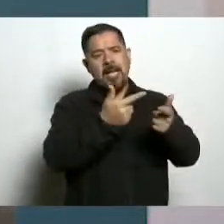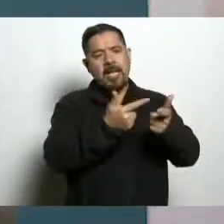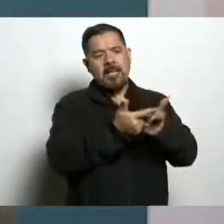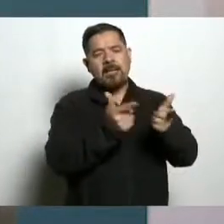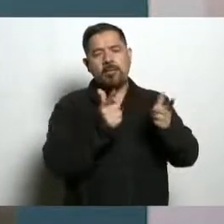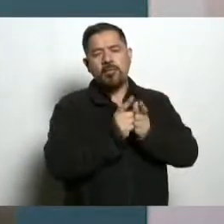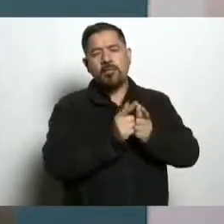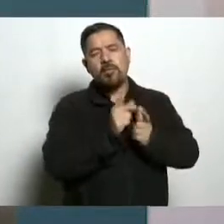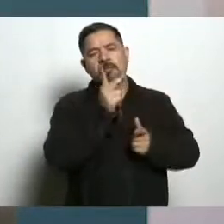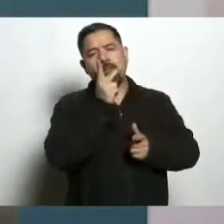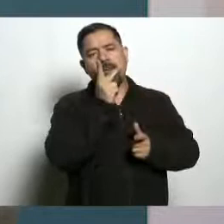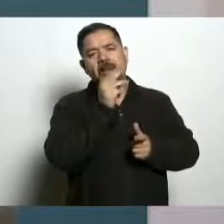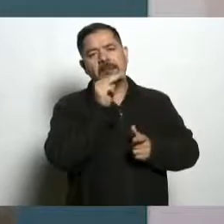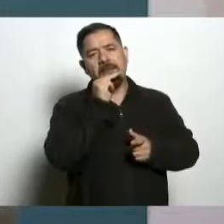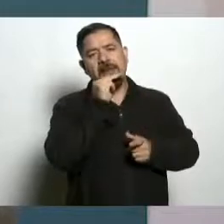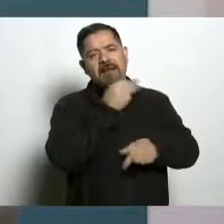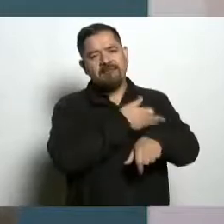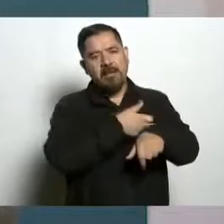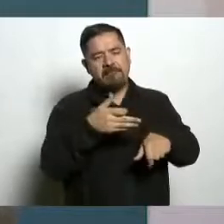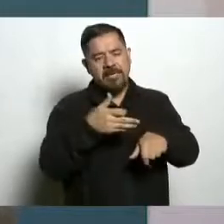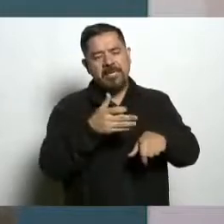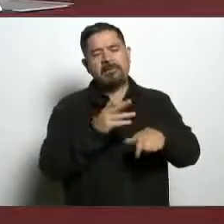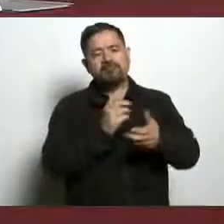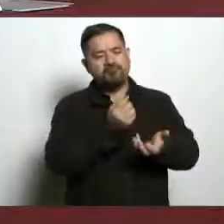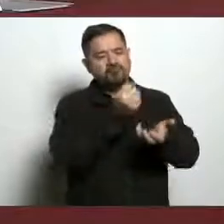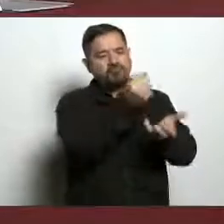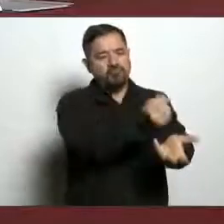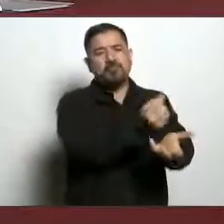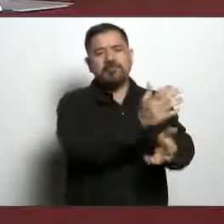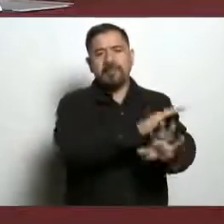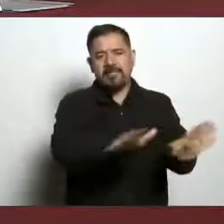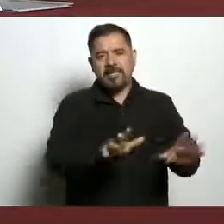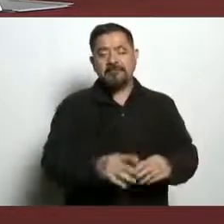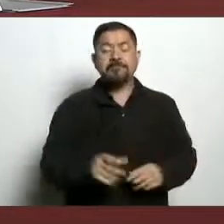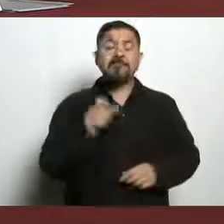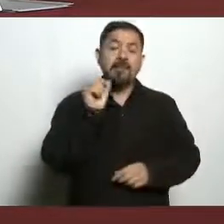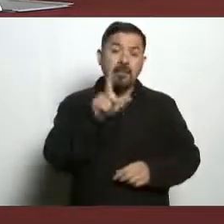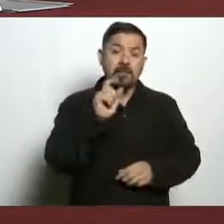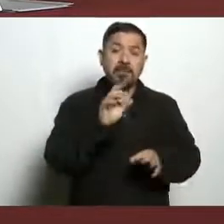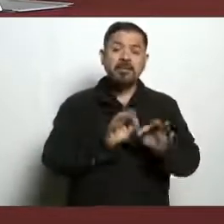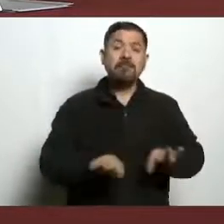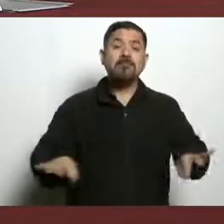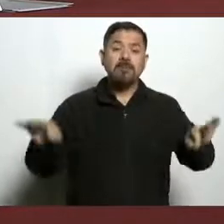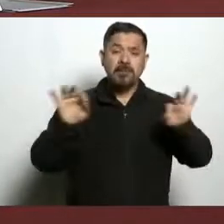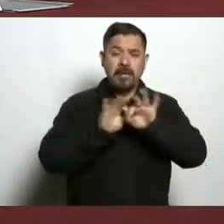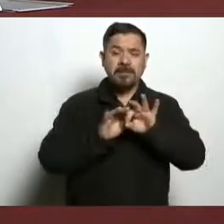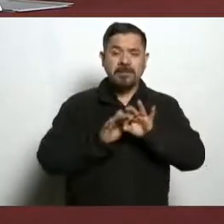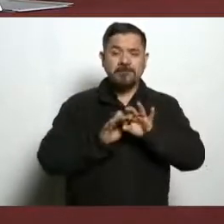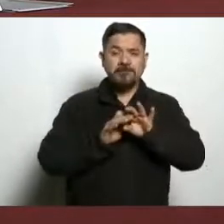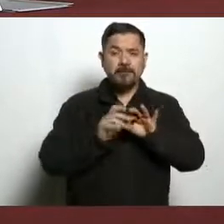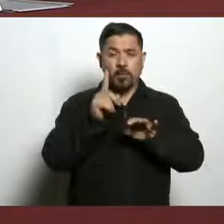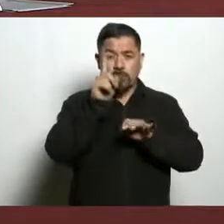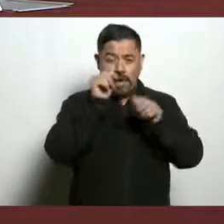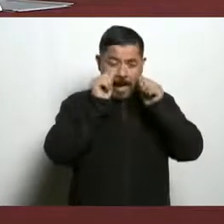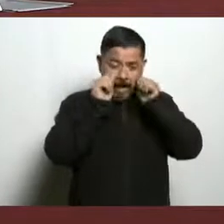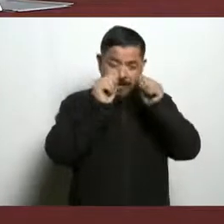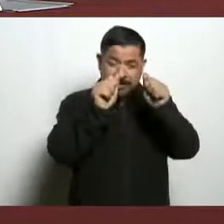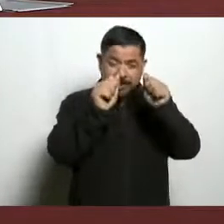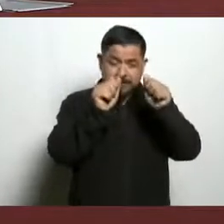y de padres de familia. También es muy importante atender el problema